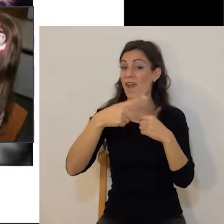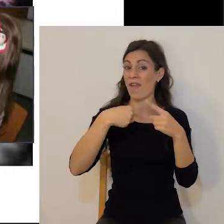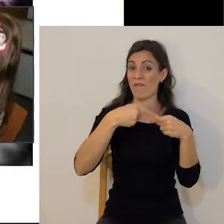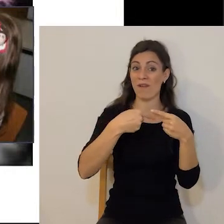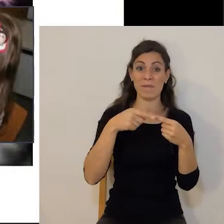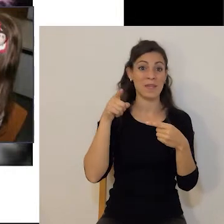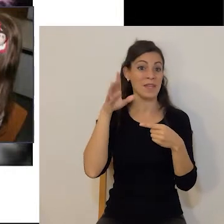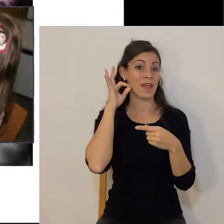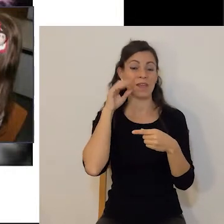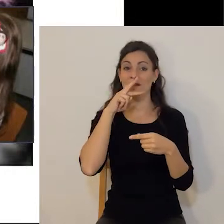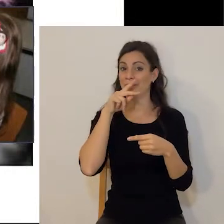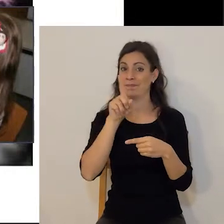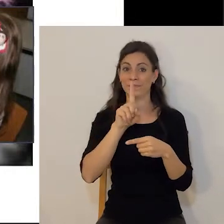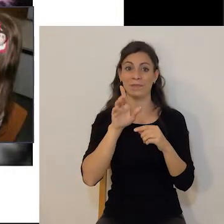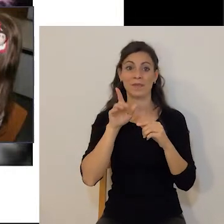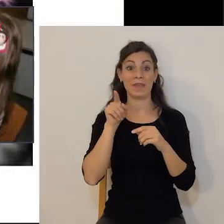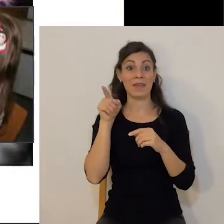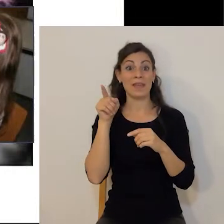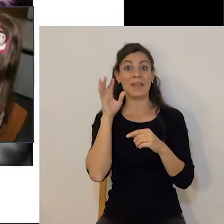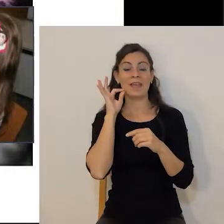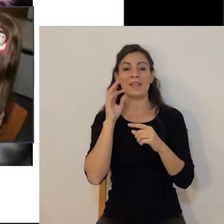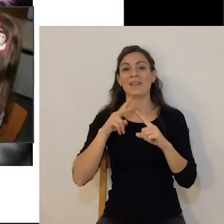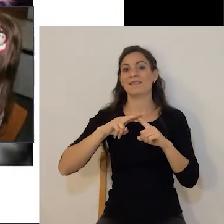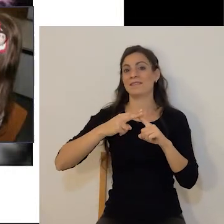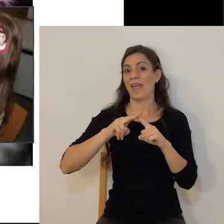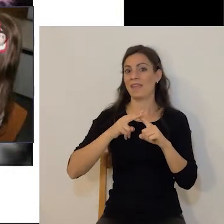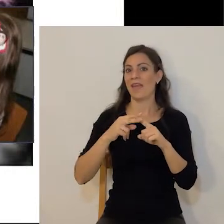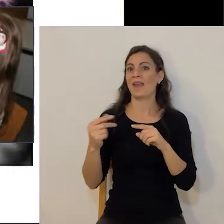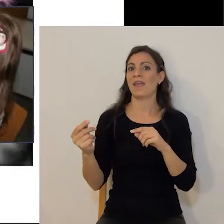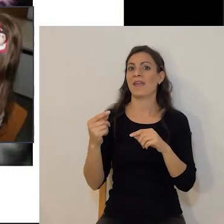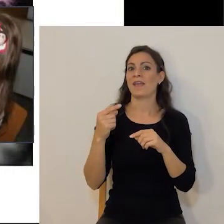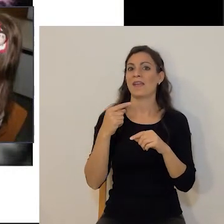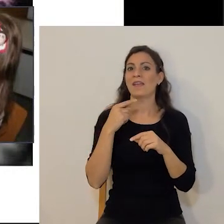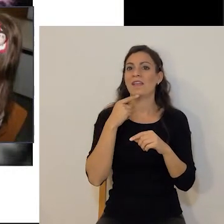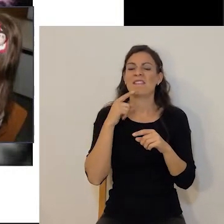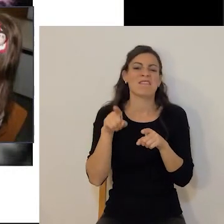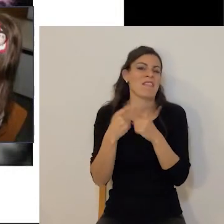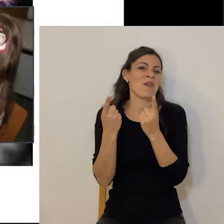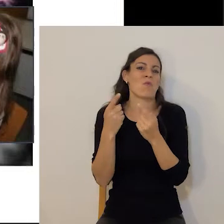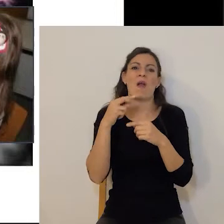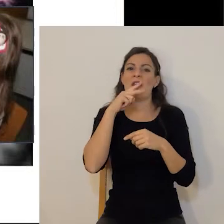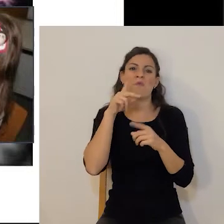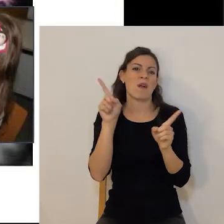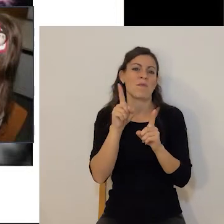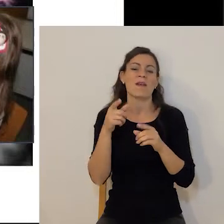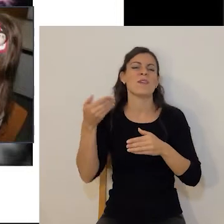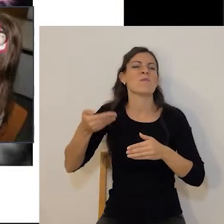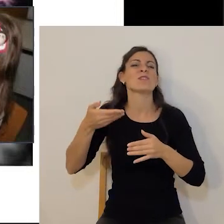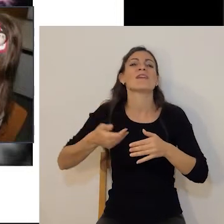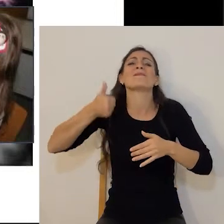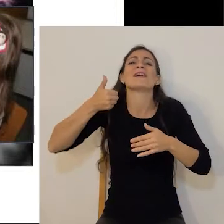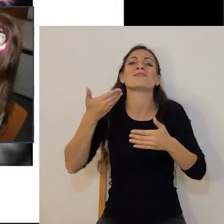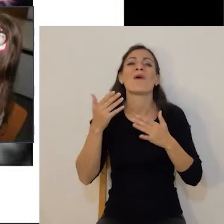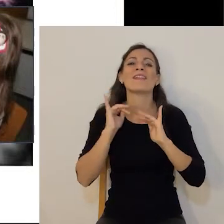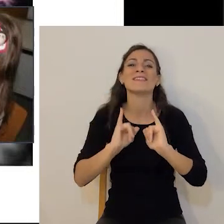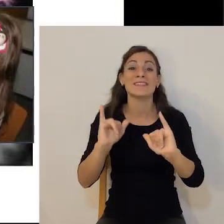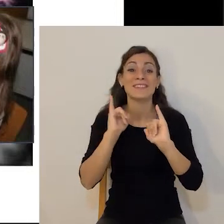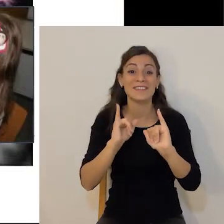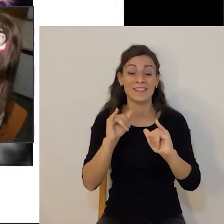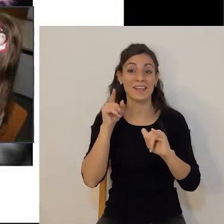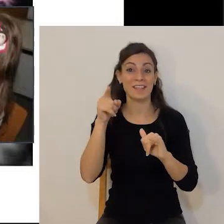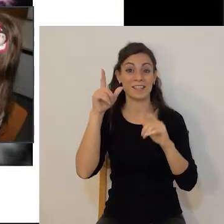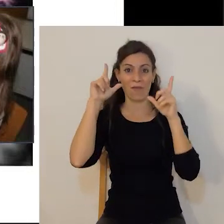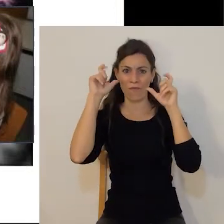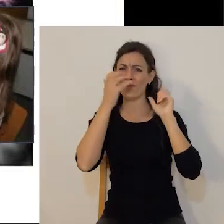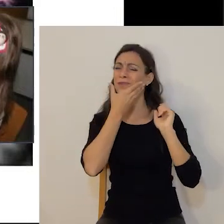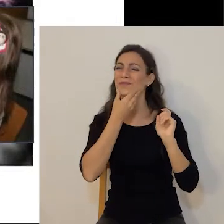familiar. Entonces, cuando se introdujo en los talleres que no hablaba, da igual que no hable, lo que tiene que hacer es divertirse. Entonces, esta foto es